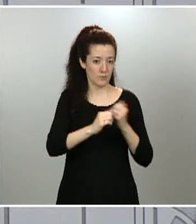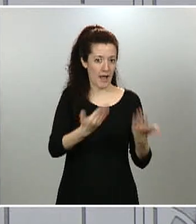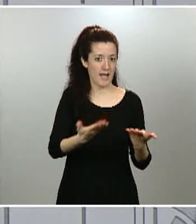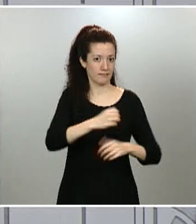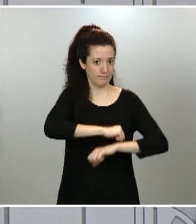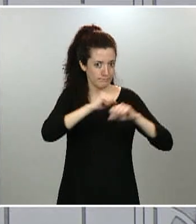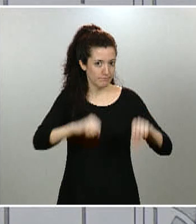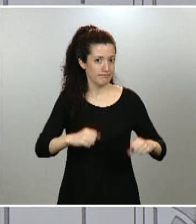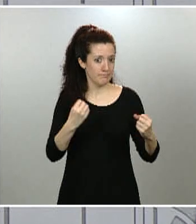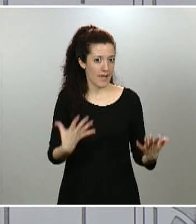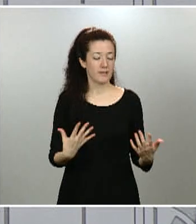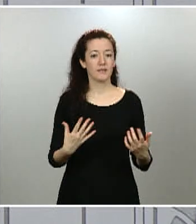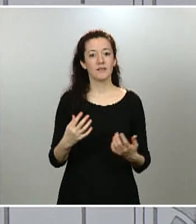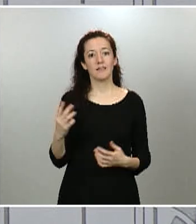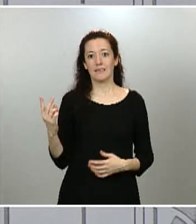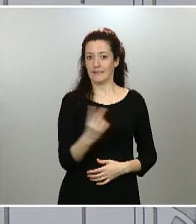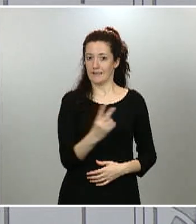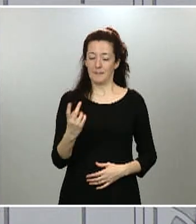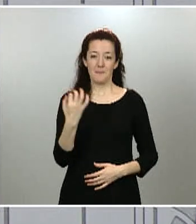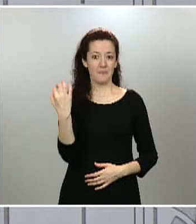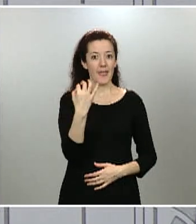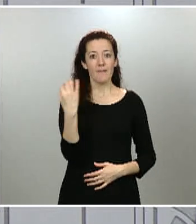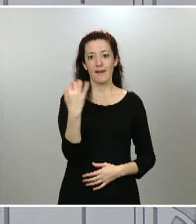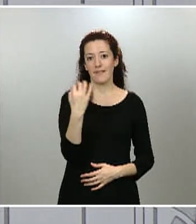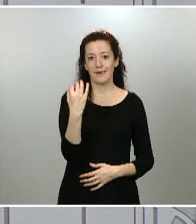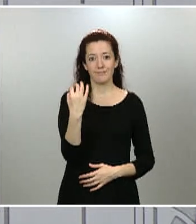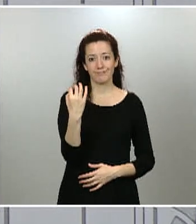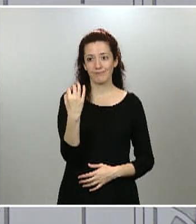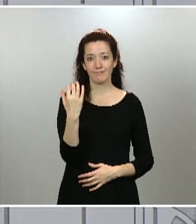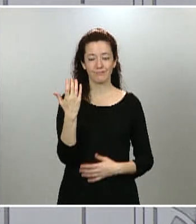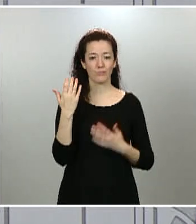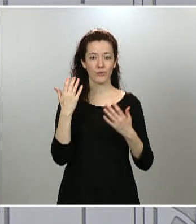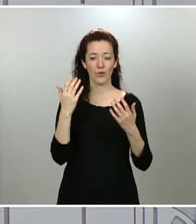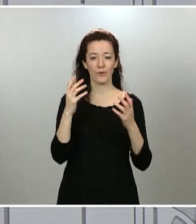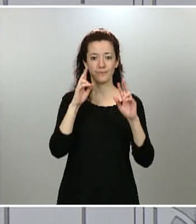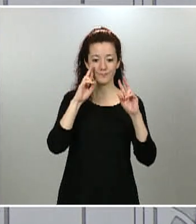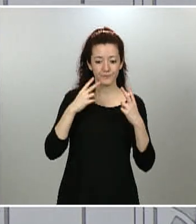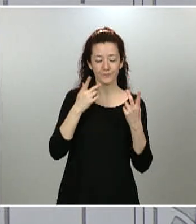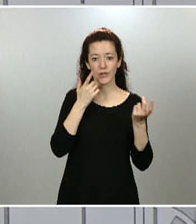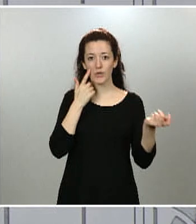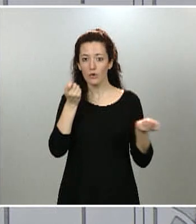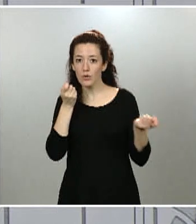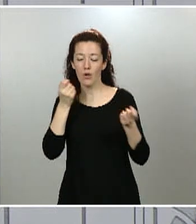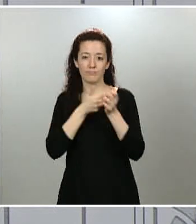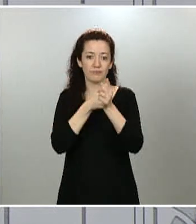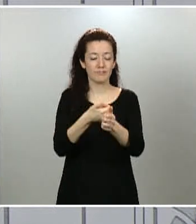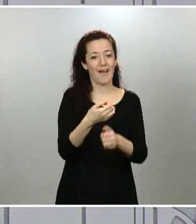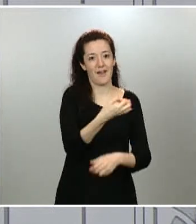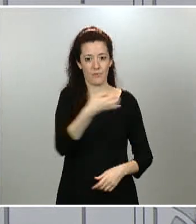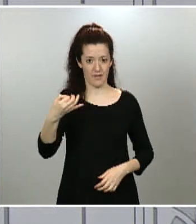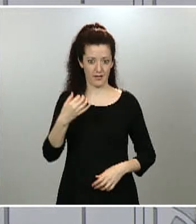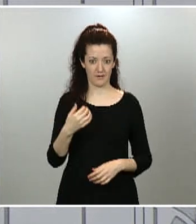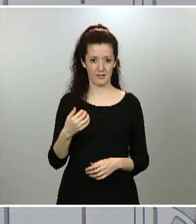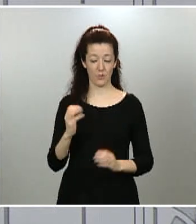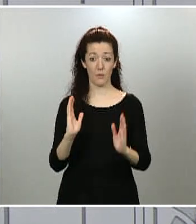van a tener que establecer una dinámica adecuada para garantizar que durante los periodos de riesgo se garantice el